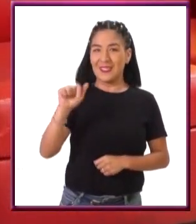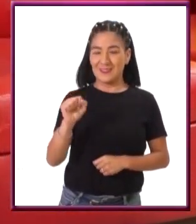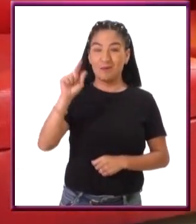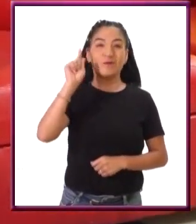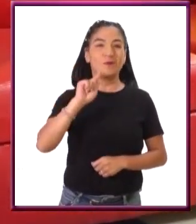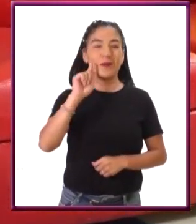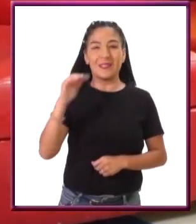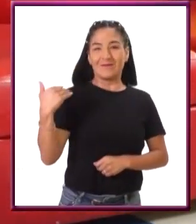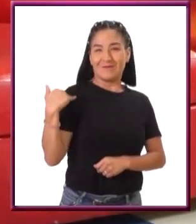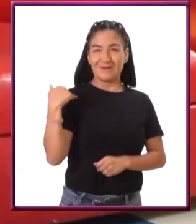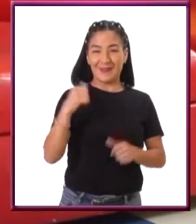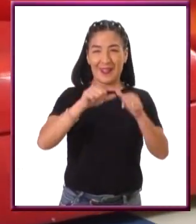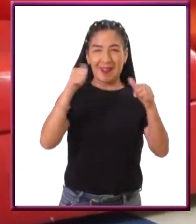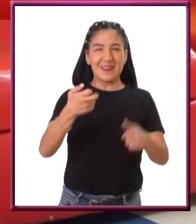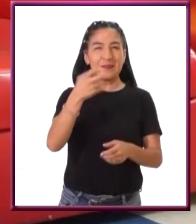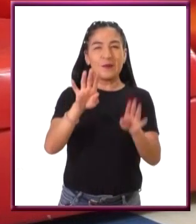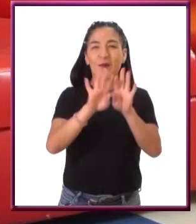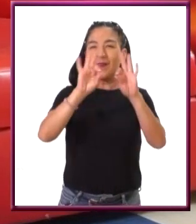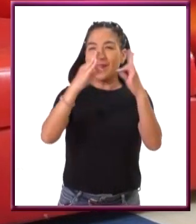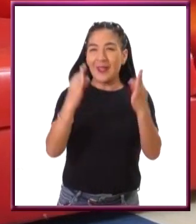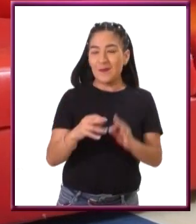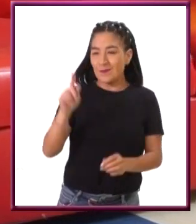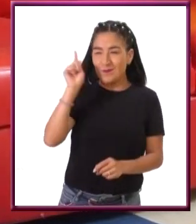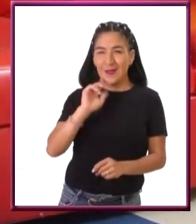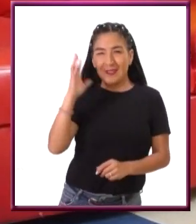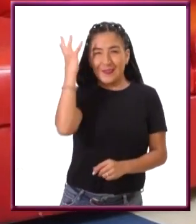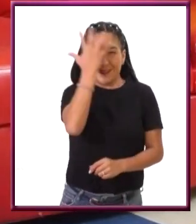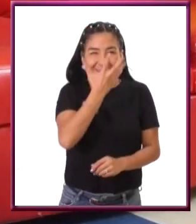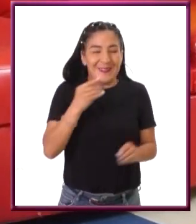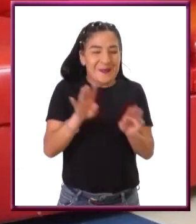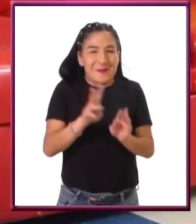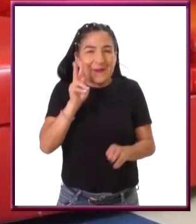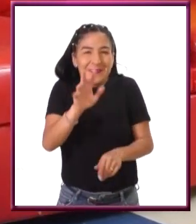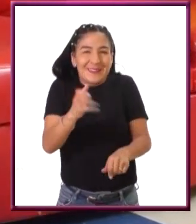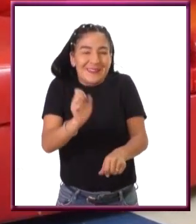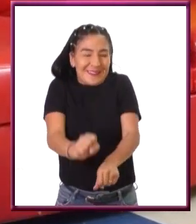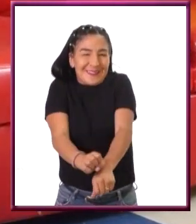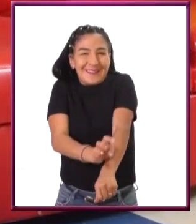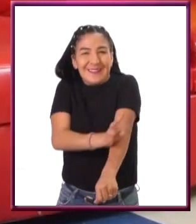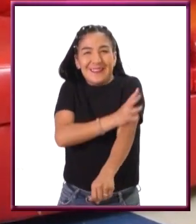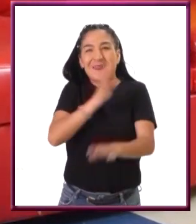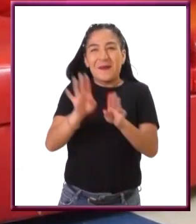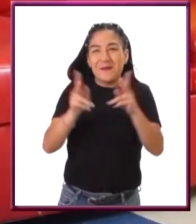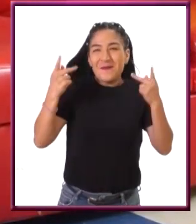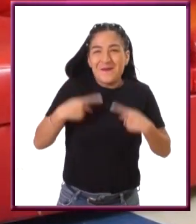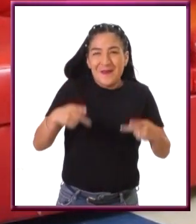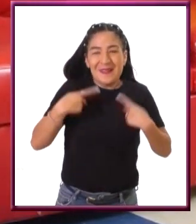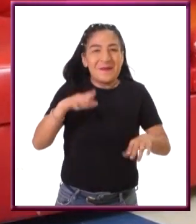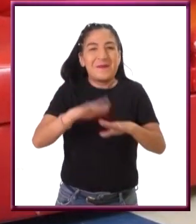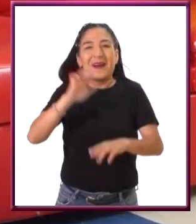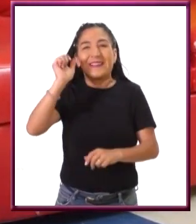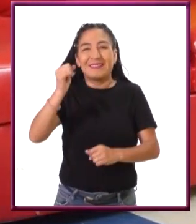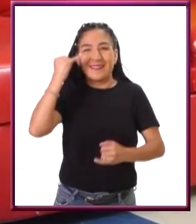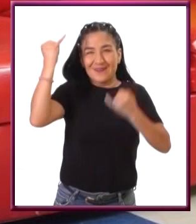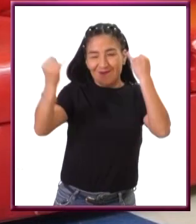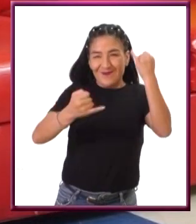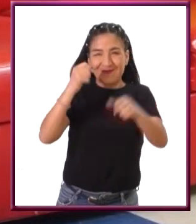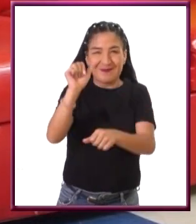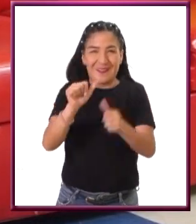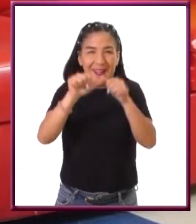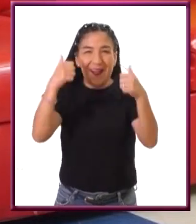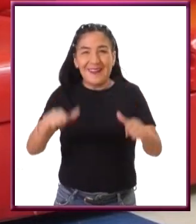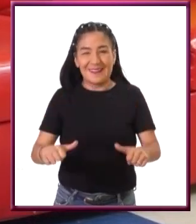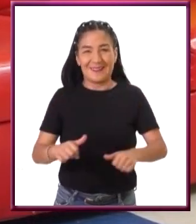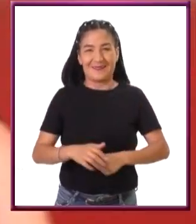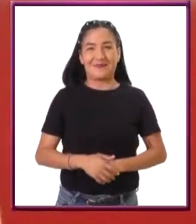musas, esta figura femenina que inspira y da ideas a los grandes, poderosos y adorables